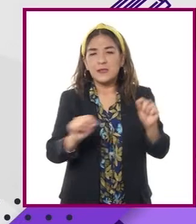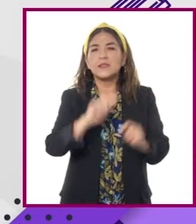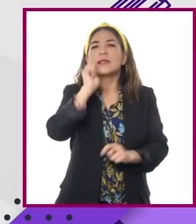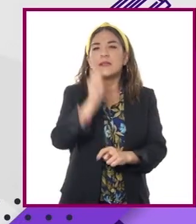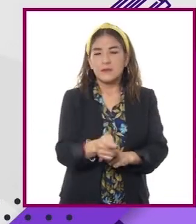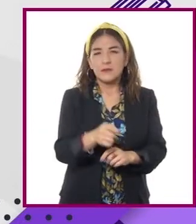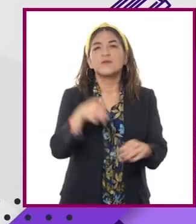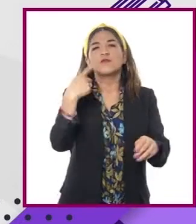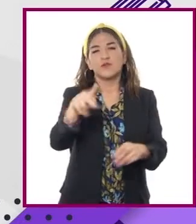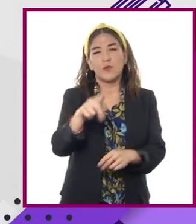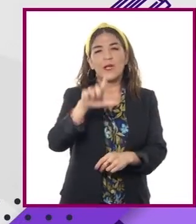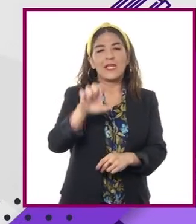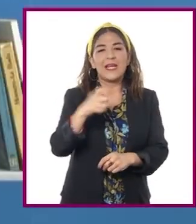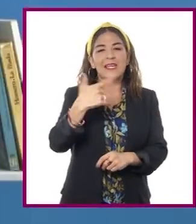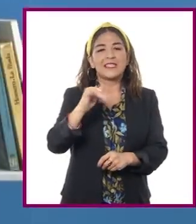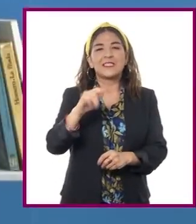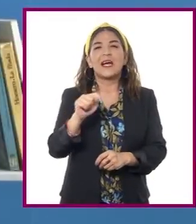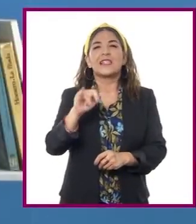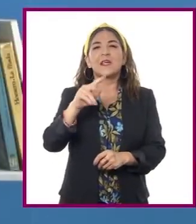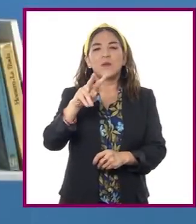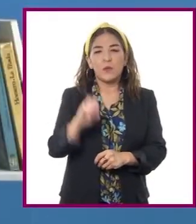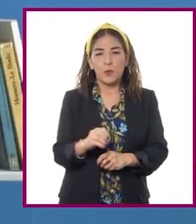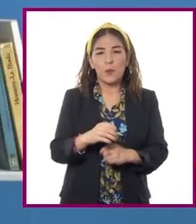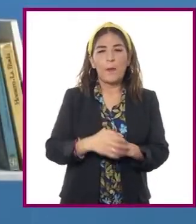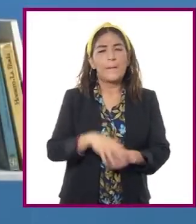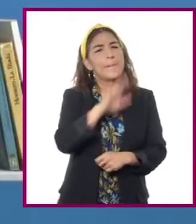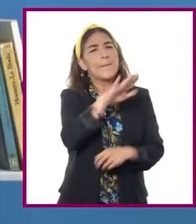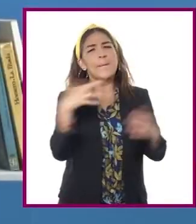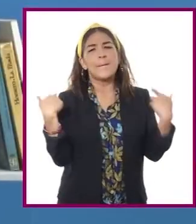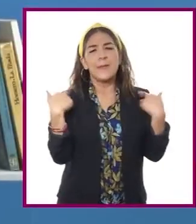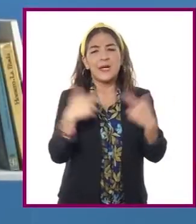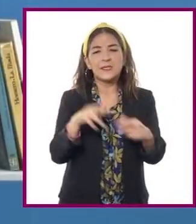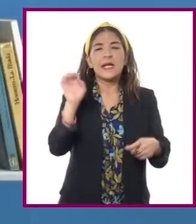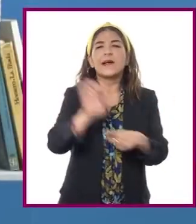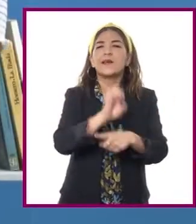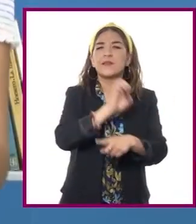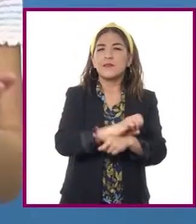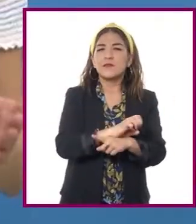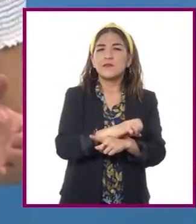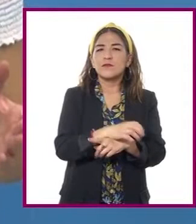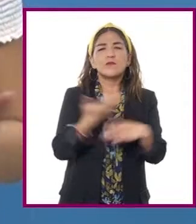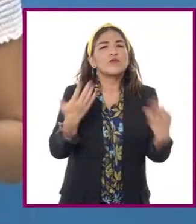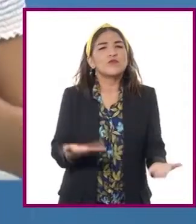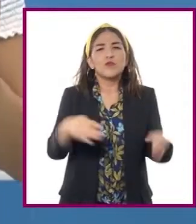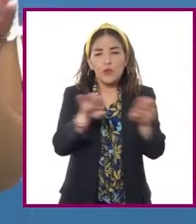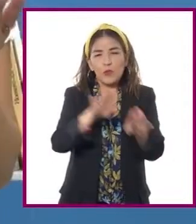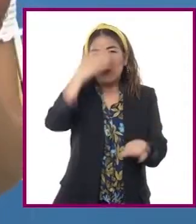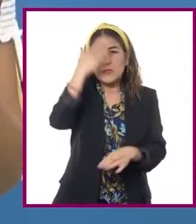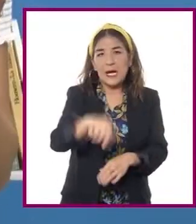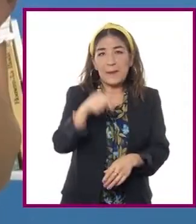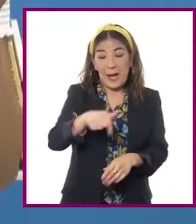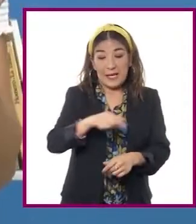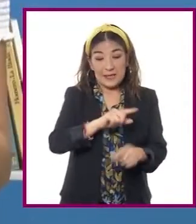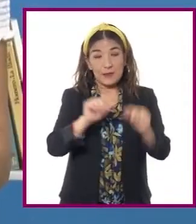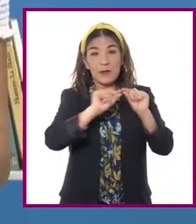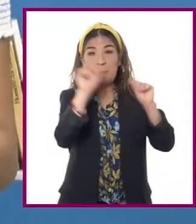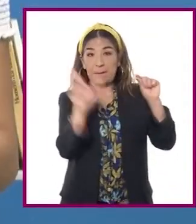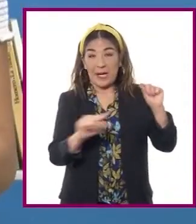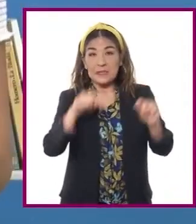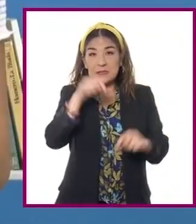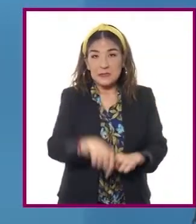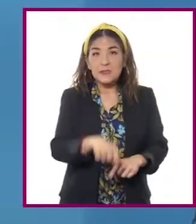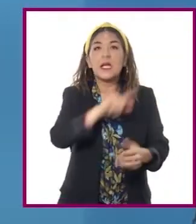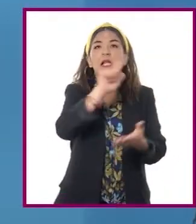al poder legislativo. Profesor, entonces, ¿cómo saber si las leyes de nuestro país son